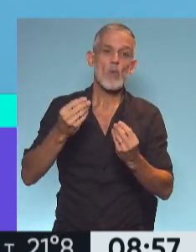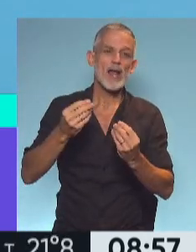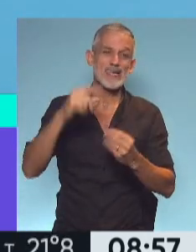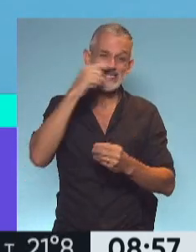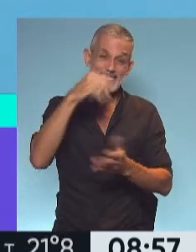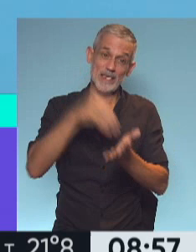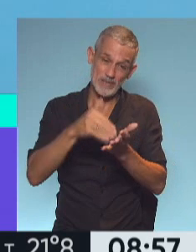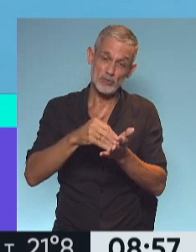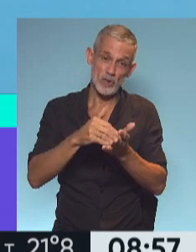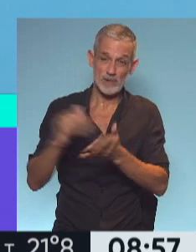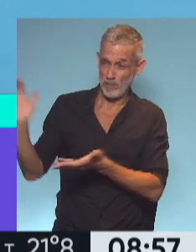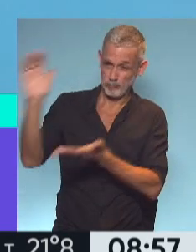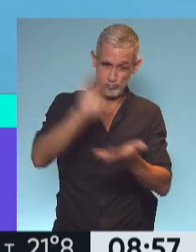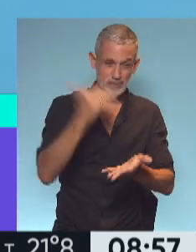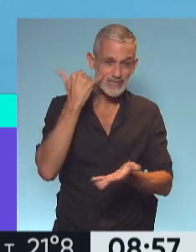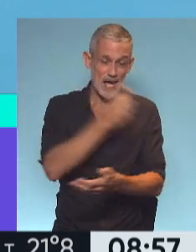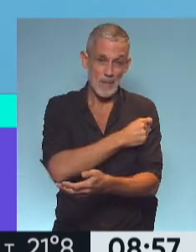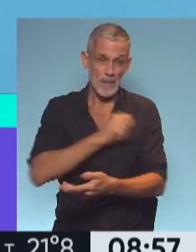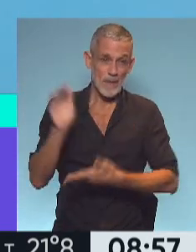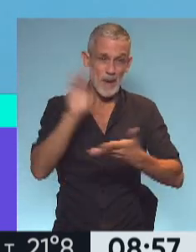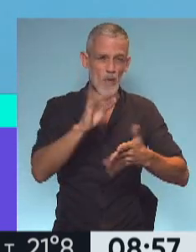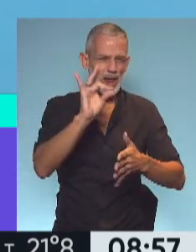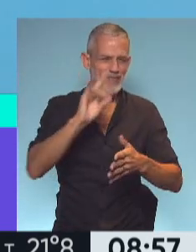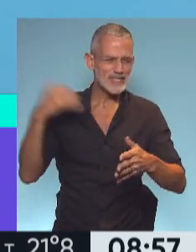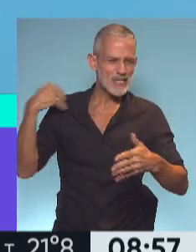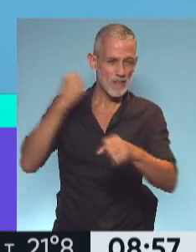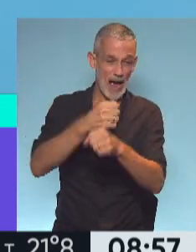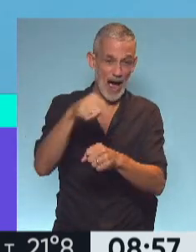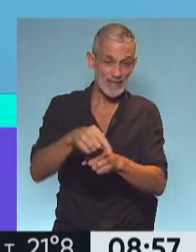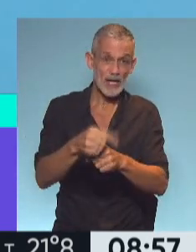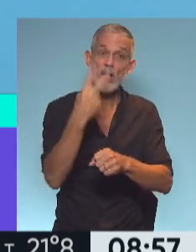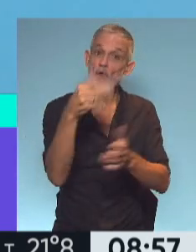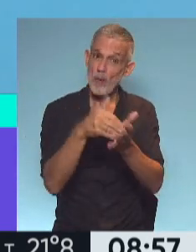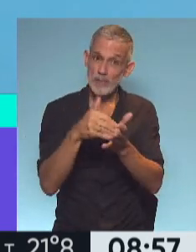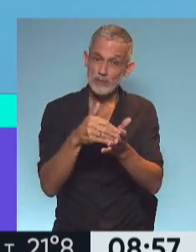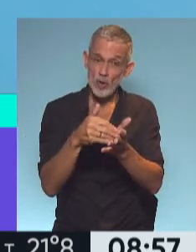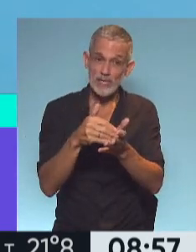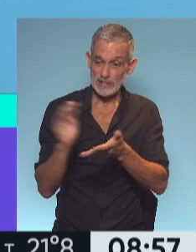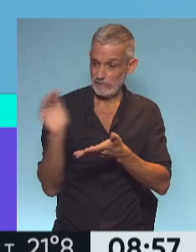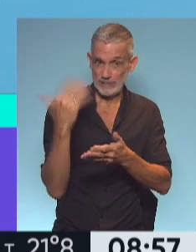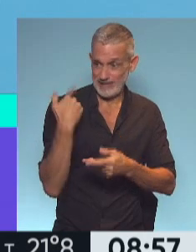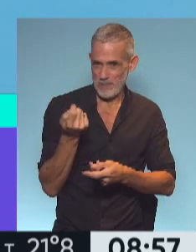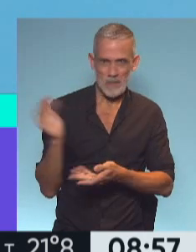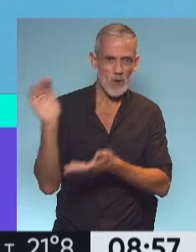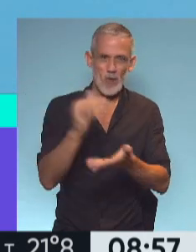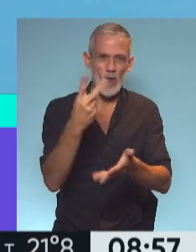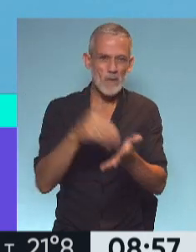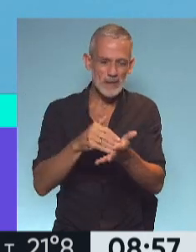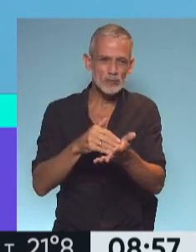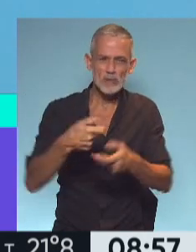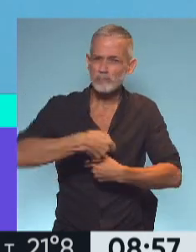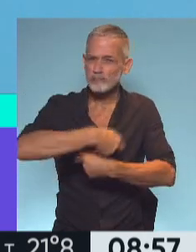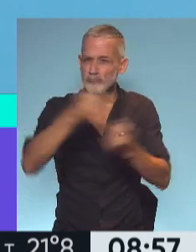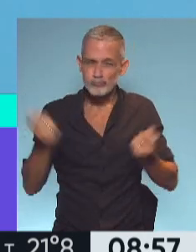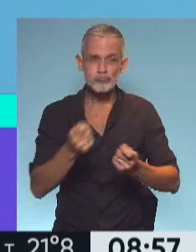7 millones de dosis que llegaron al país desde diciembre del año pasado, 2 millones llegaron recientemente y se ha